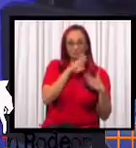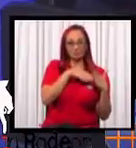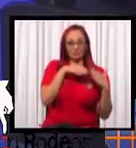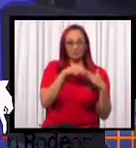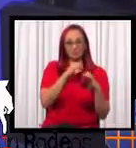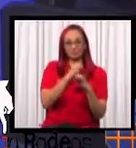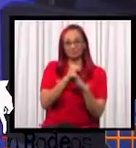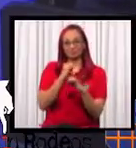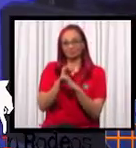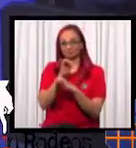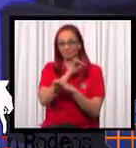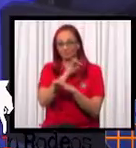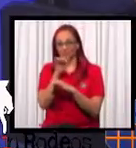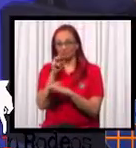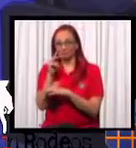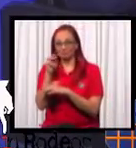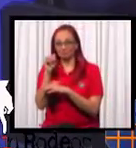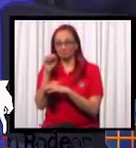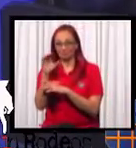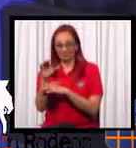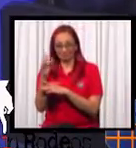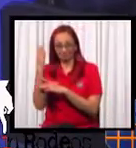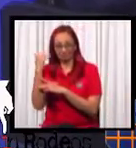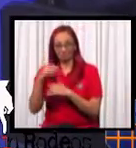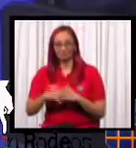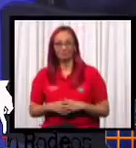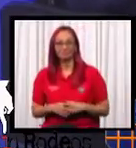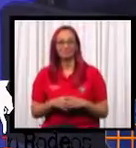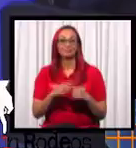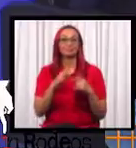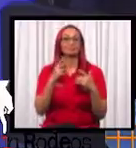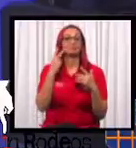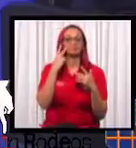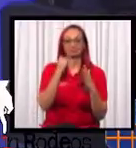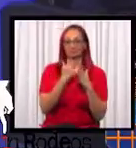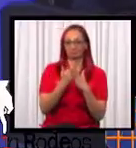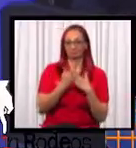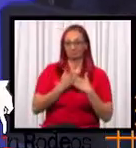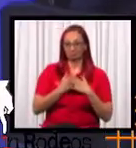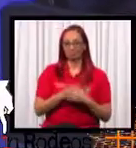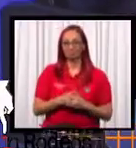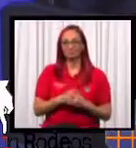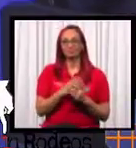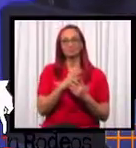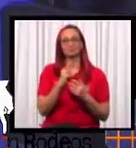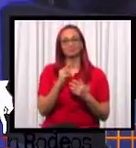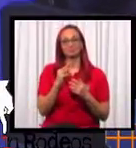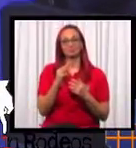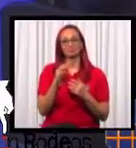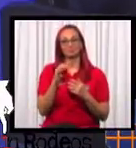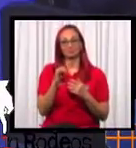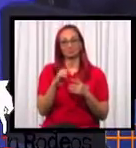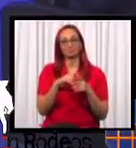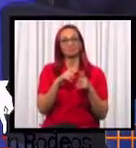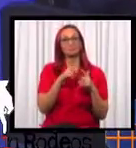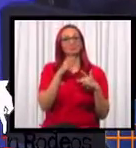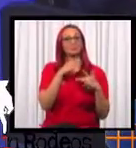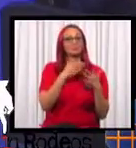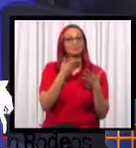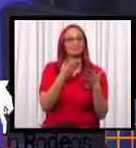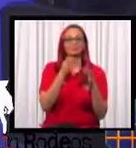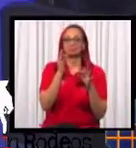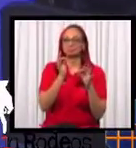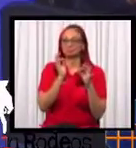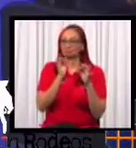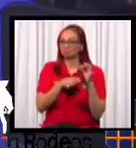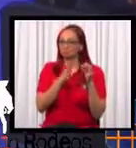como el MAC, a ver si me ayudan, y el MEIC? Entonces, muchachos, simple y sencillamente, COMEX